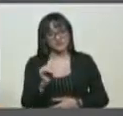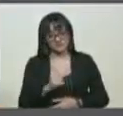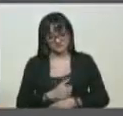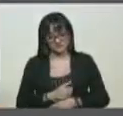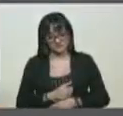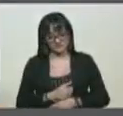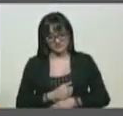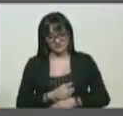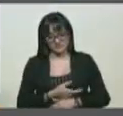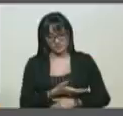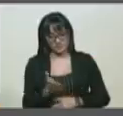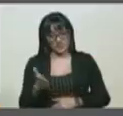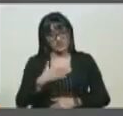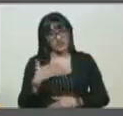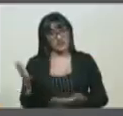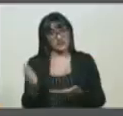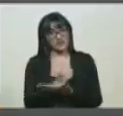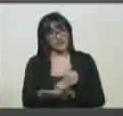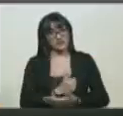¿Ustedes quieren que se elimine?